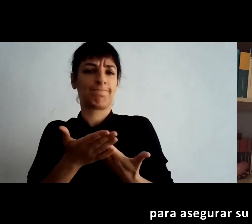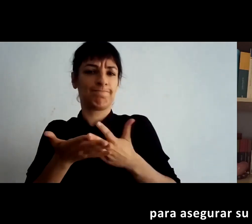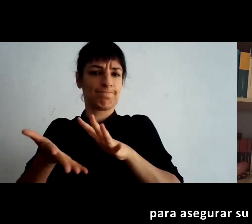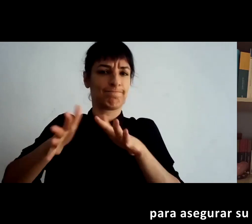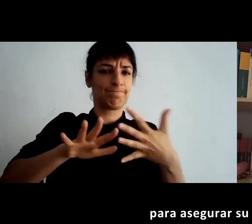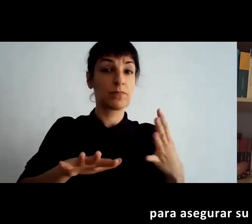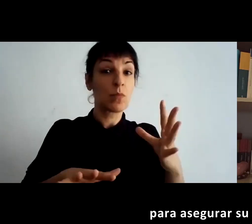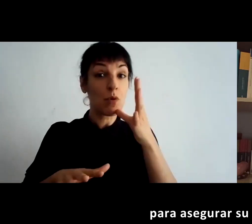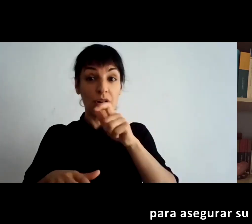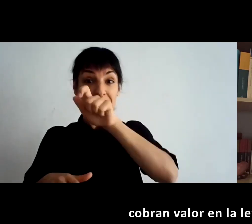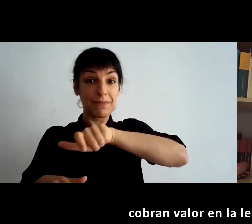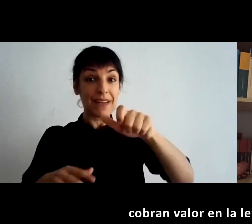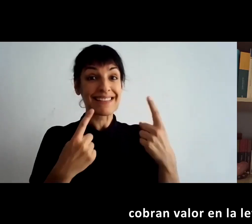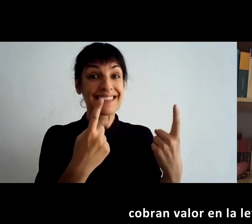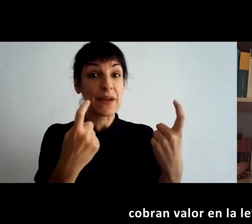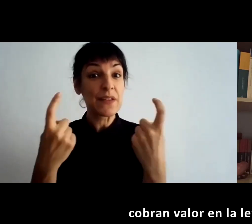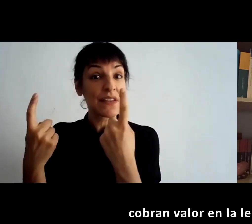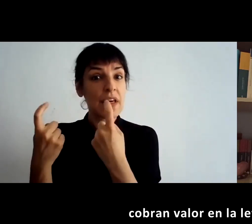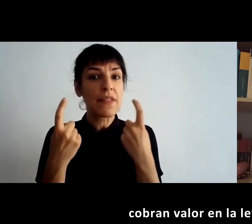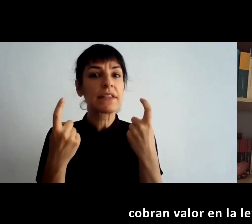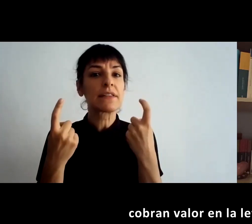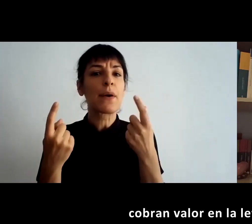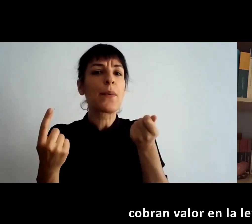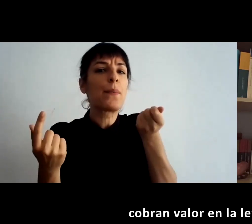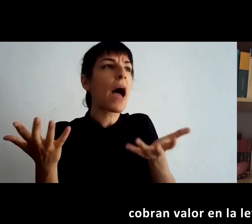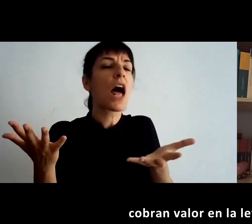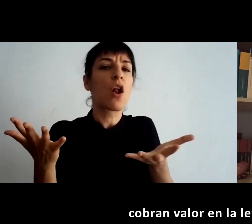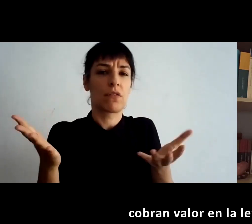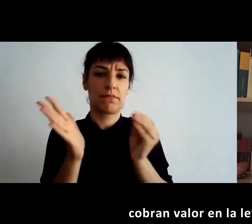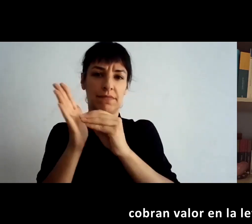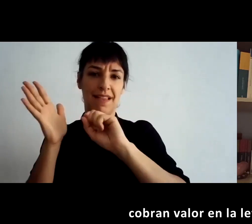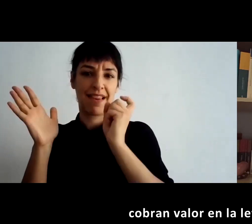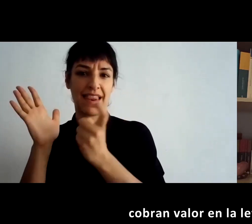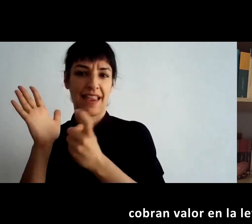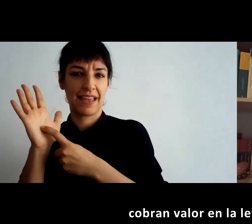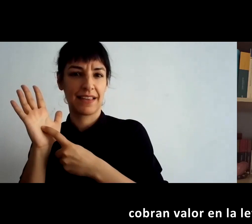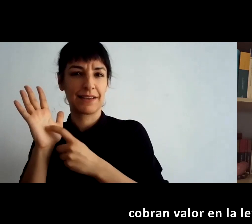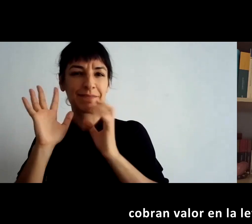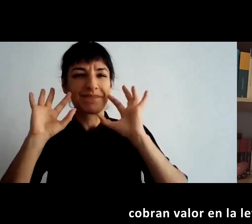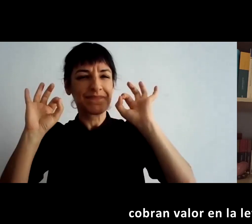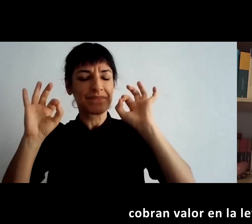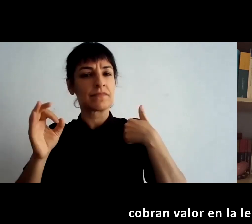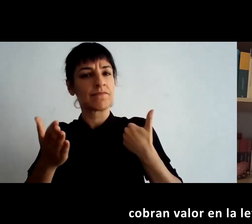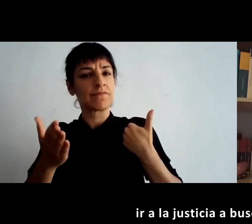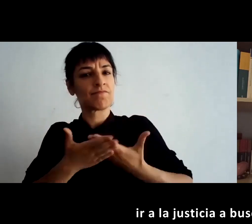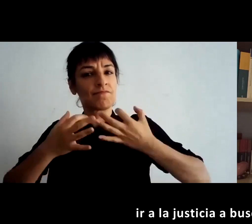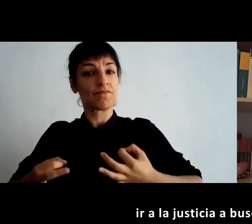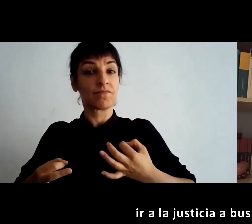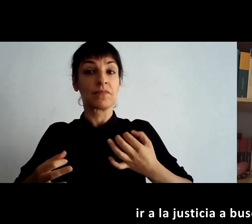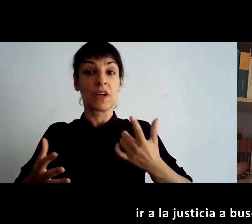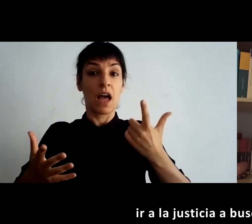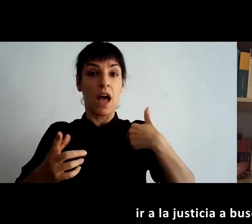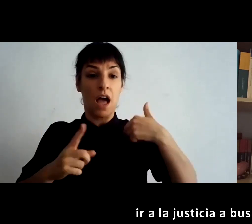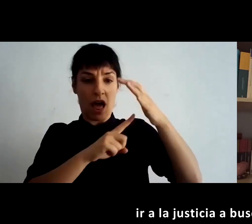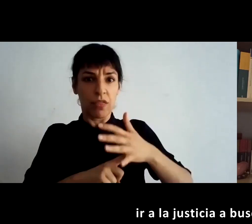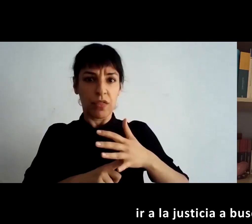necesidades de la gente cobran valor en la ley y sobre todo vamos a asegurar que puedan ir a la justicia a